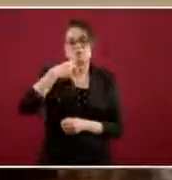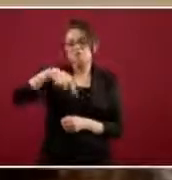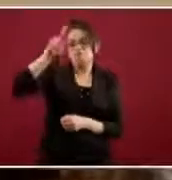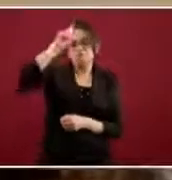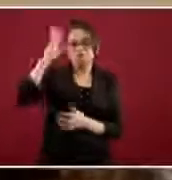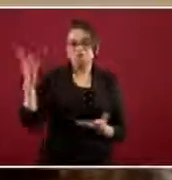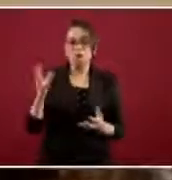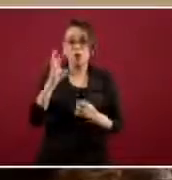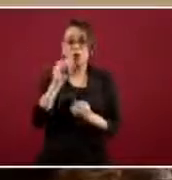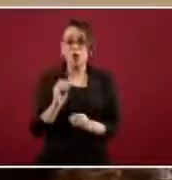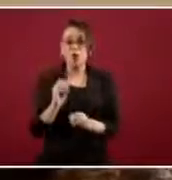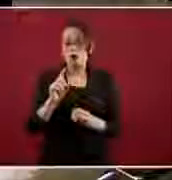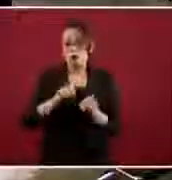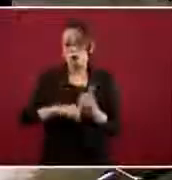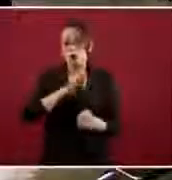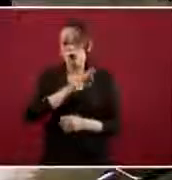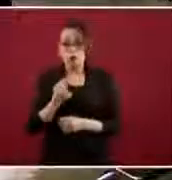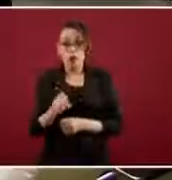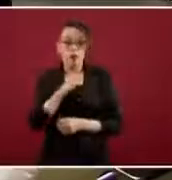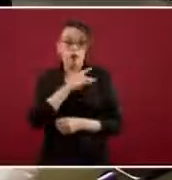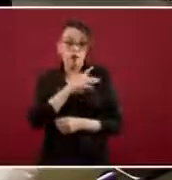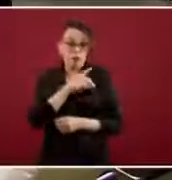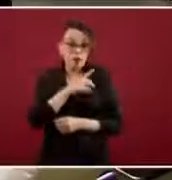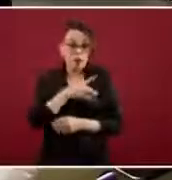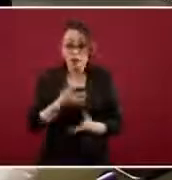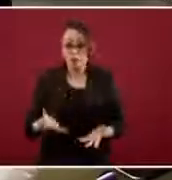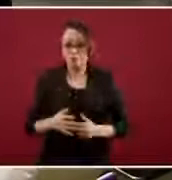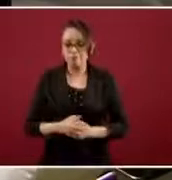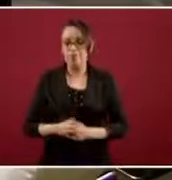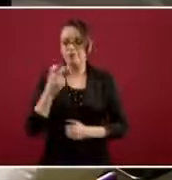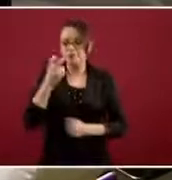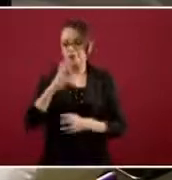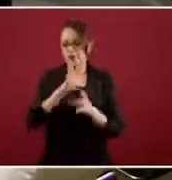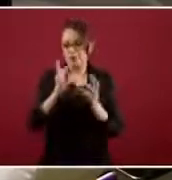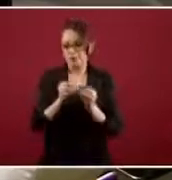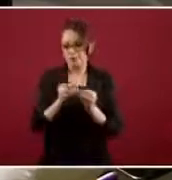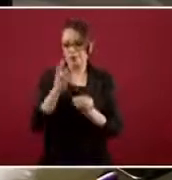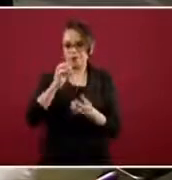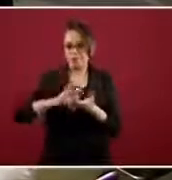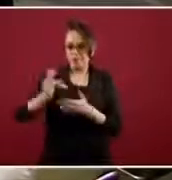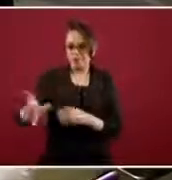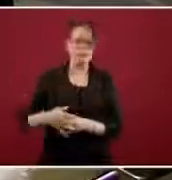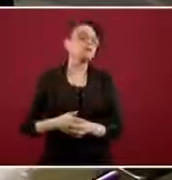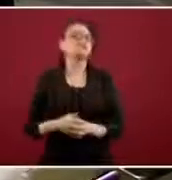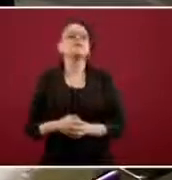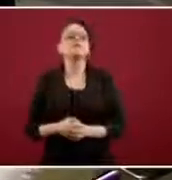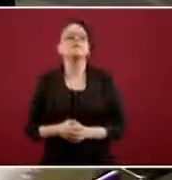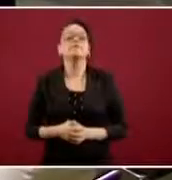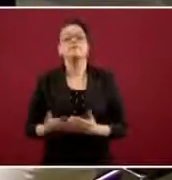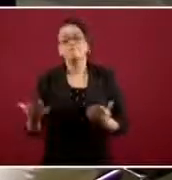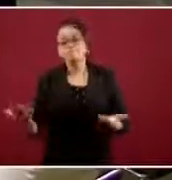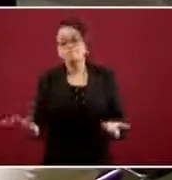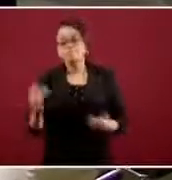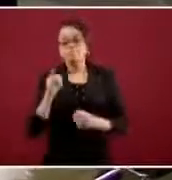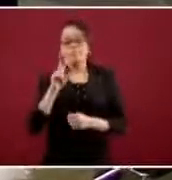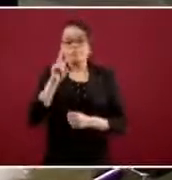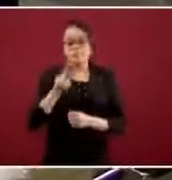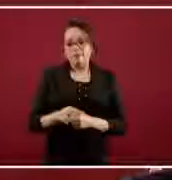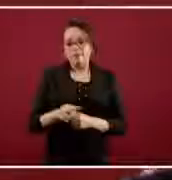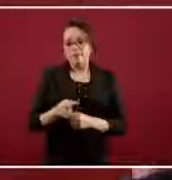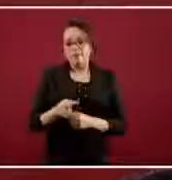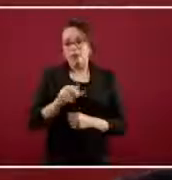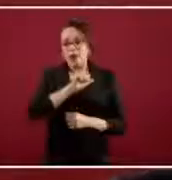Entonces son esas 3. Gracias, doctor. Muchas gracias. Respecto a los posibles tratamientos